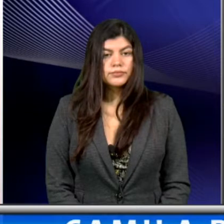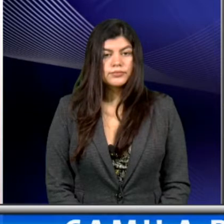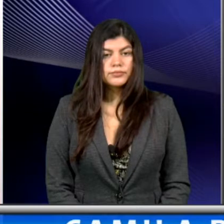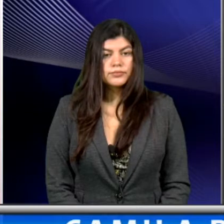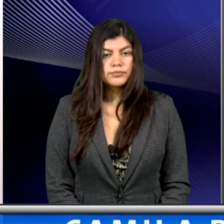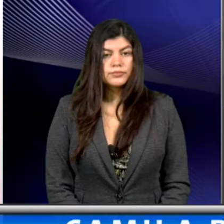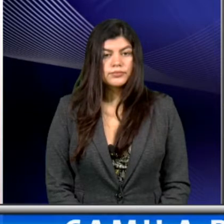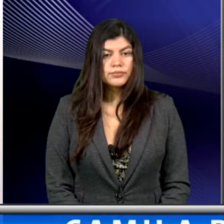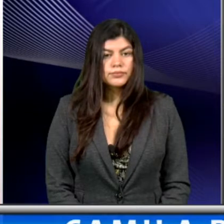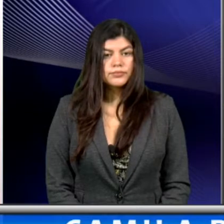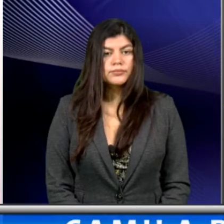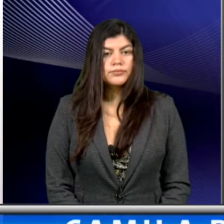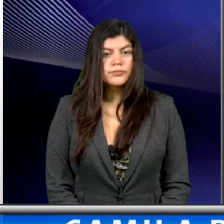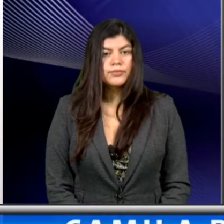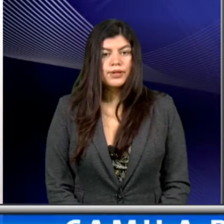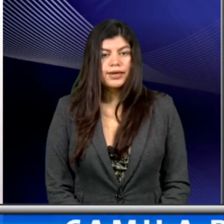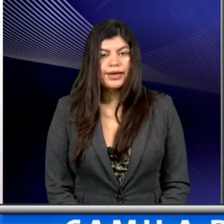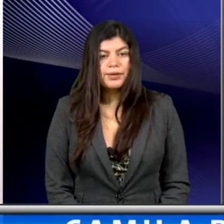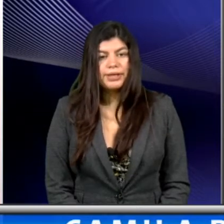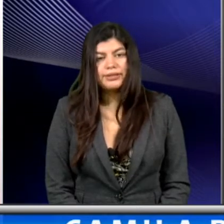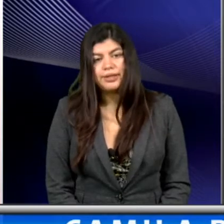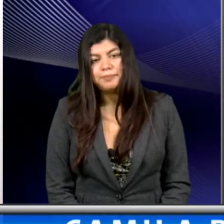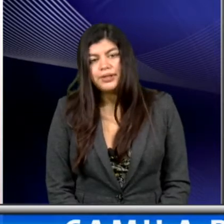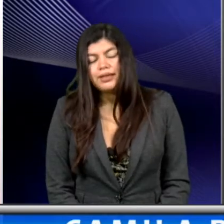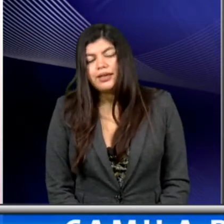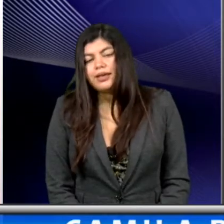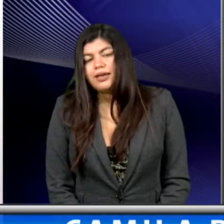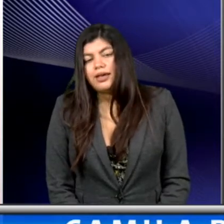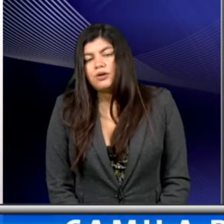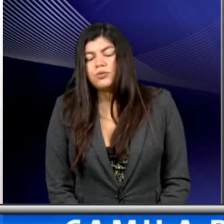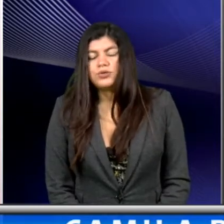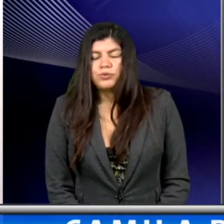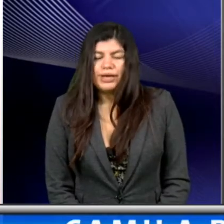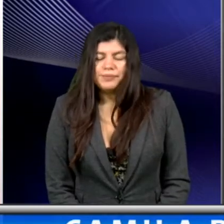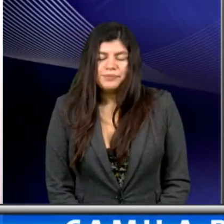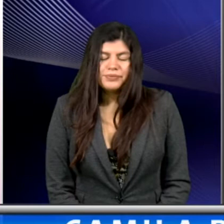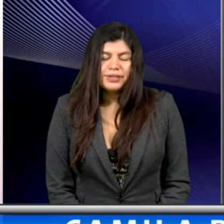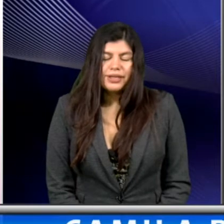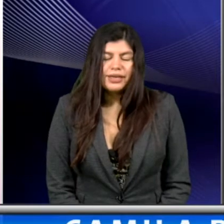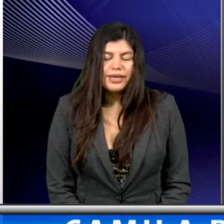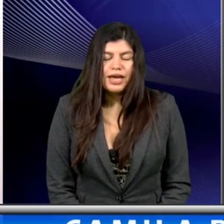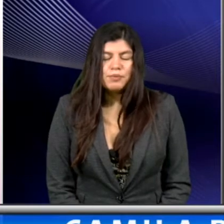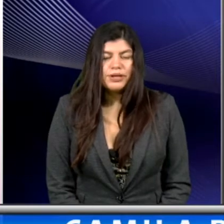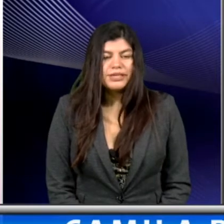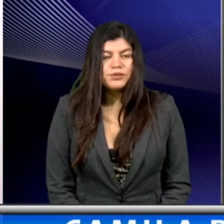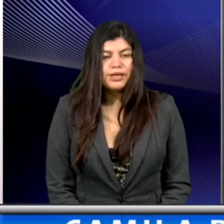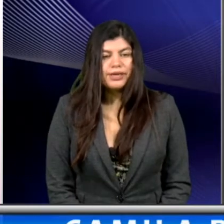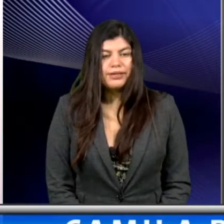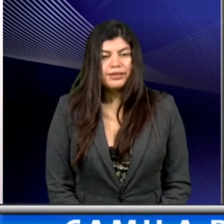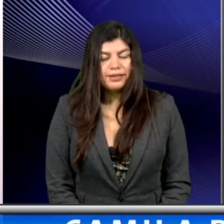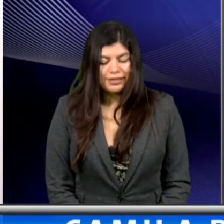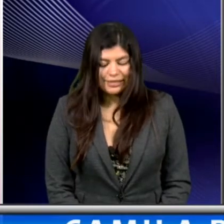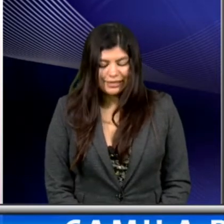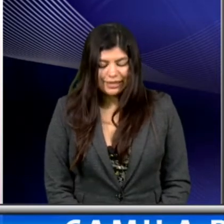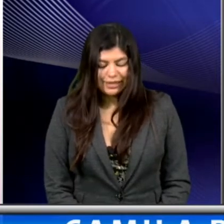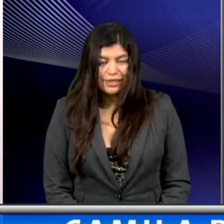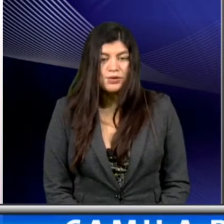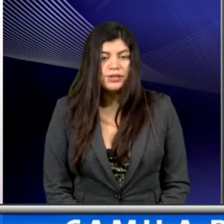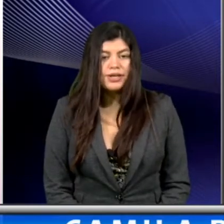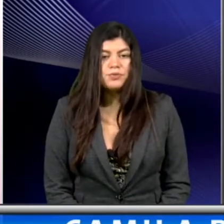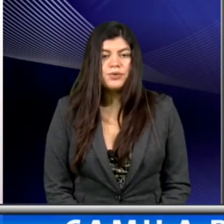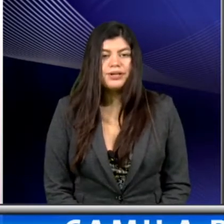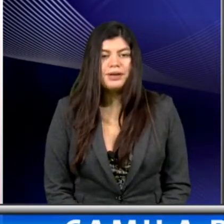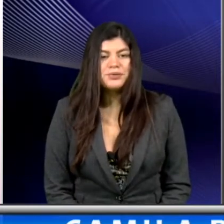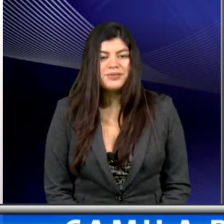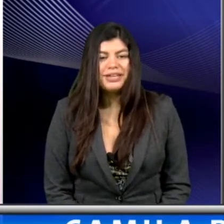de conflictos, finalmente. Claramente. Úrsula, aprovechando que gracias a